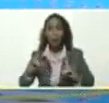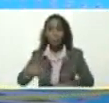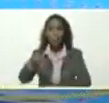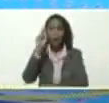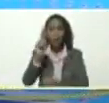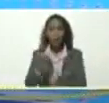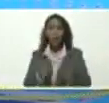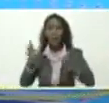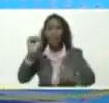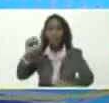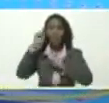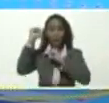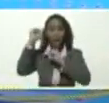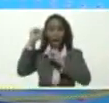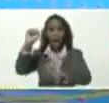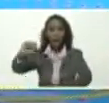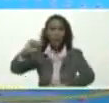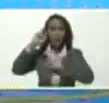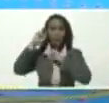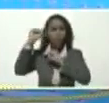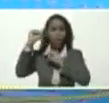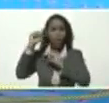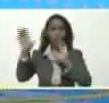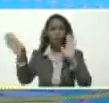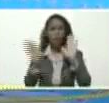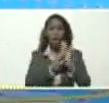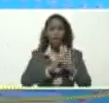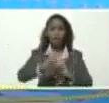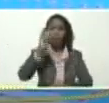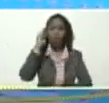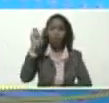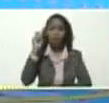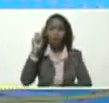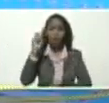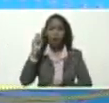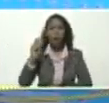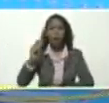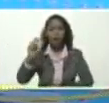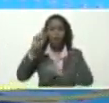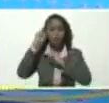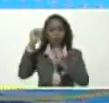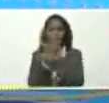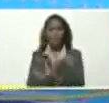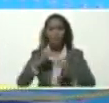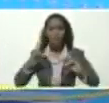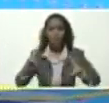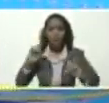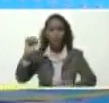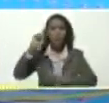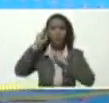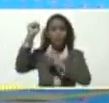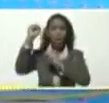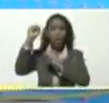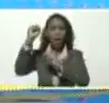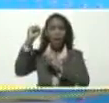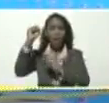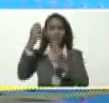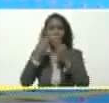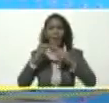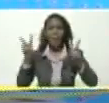gran victoria, la victoria de la Constitución, la victoria de la democracia, la victoria de la